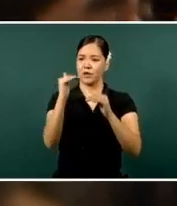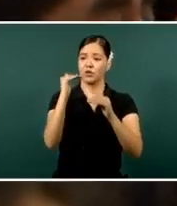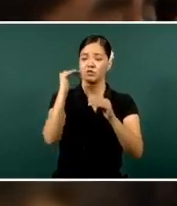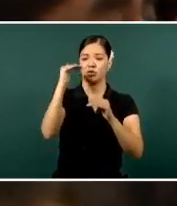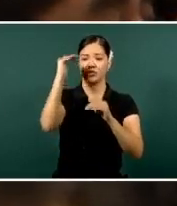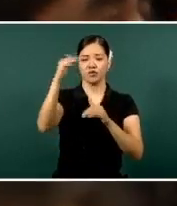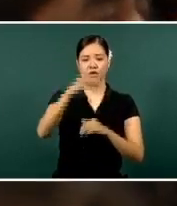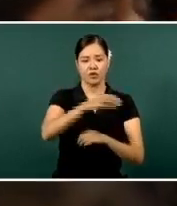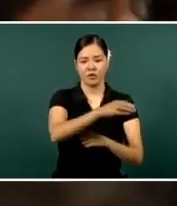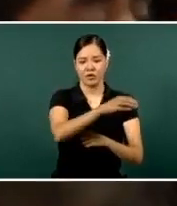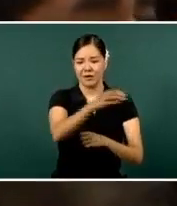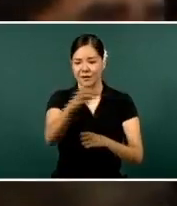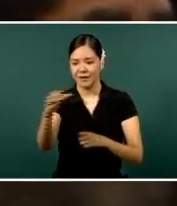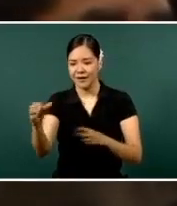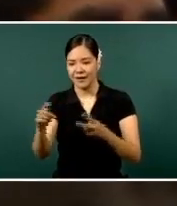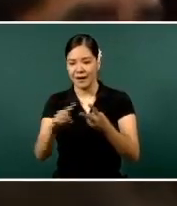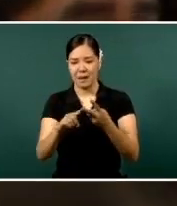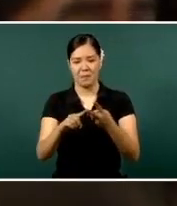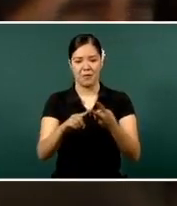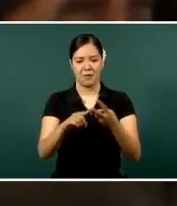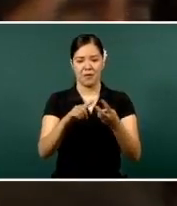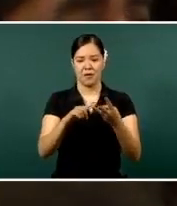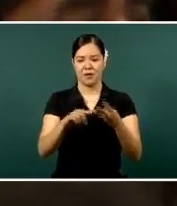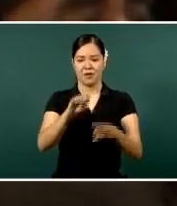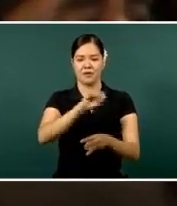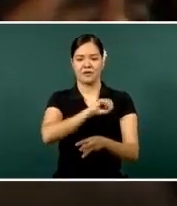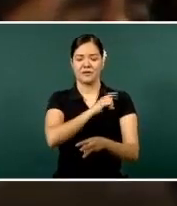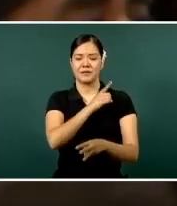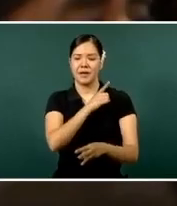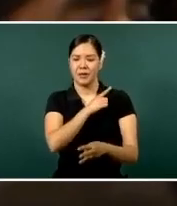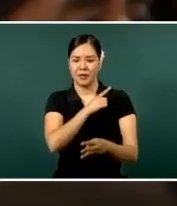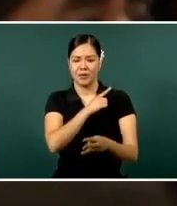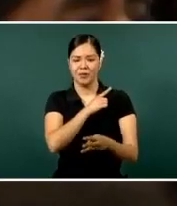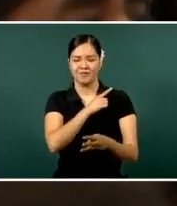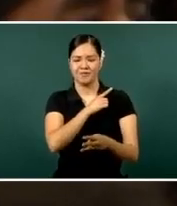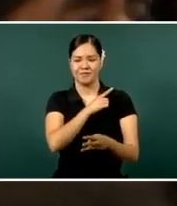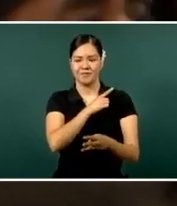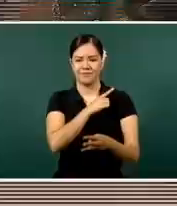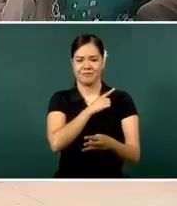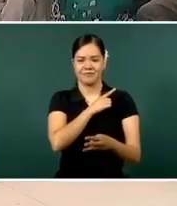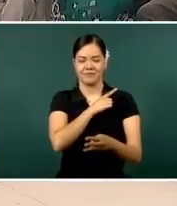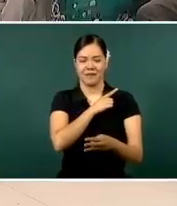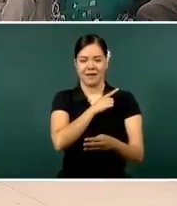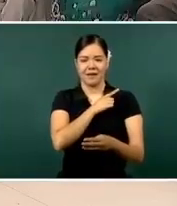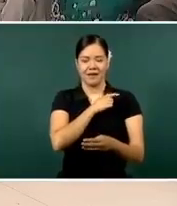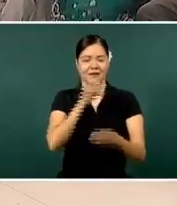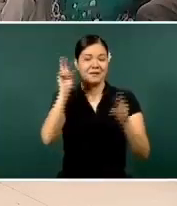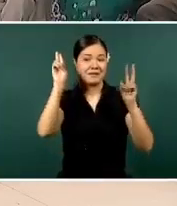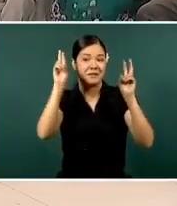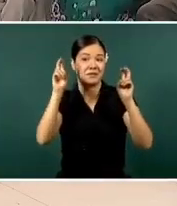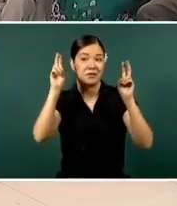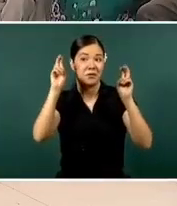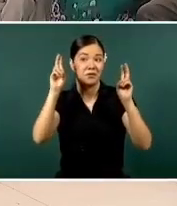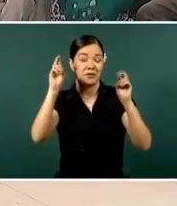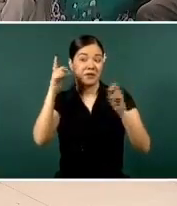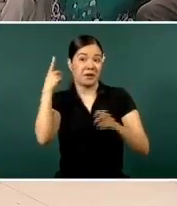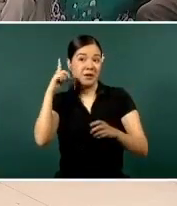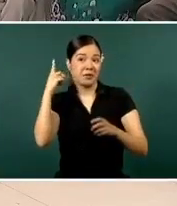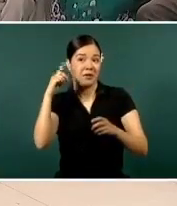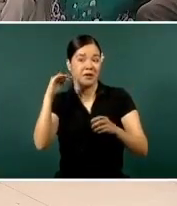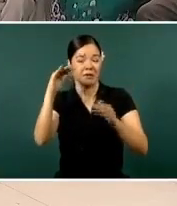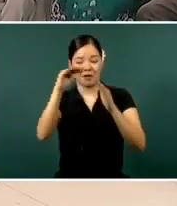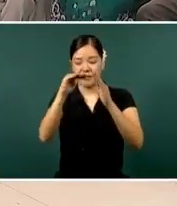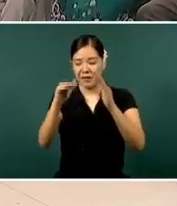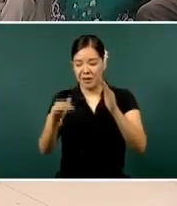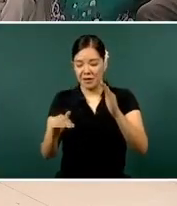sector salud, donde prácticamente incluso señalan a Durango como el Chiapas del norte. Entonces, pues qué grandes proyectos